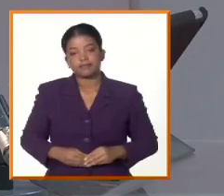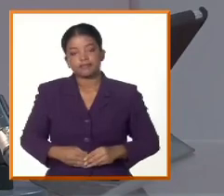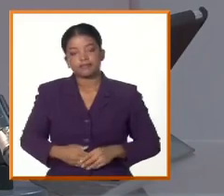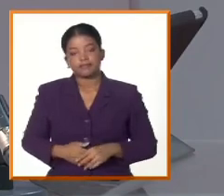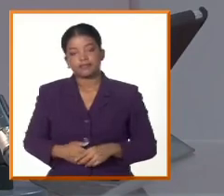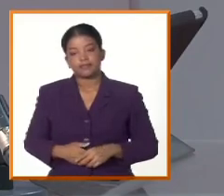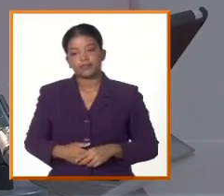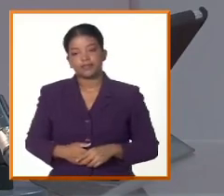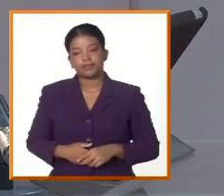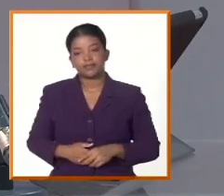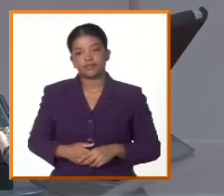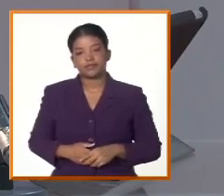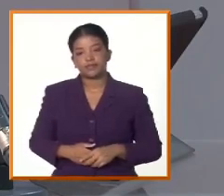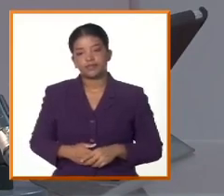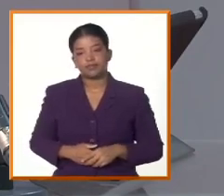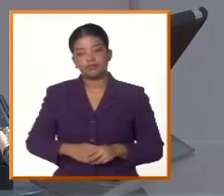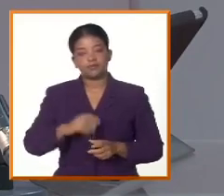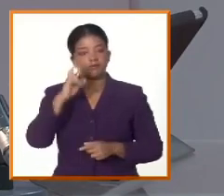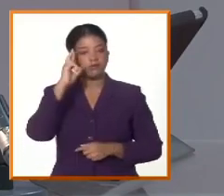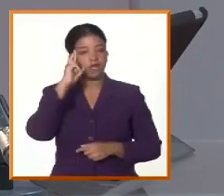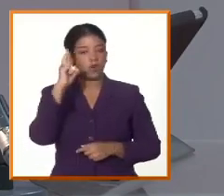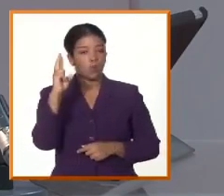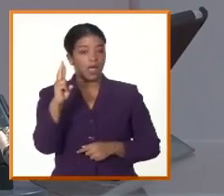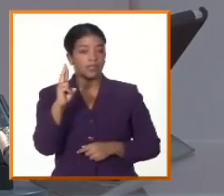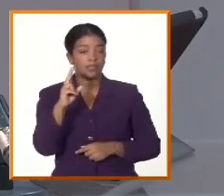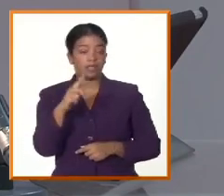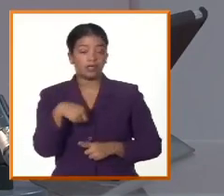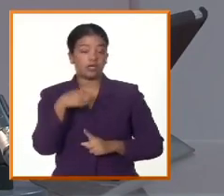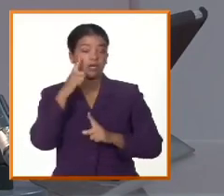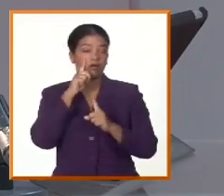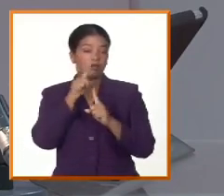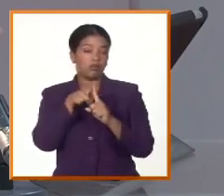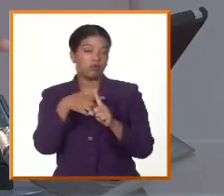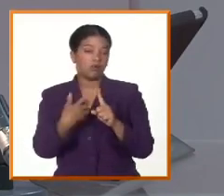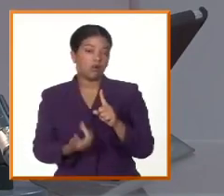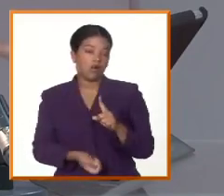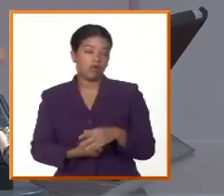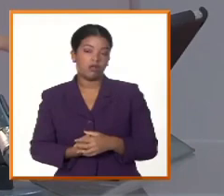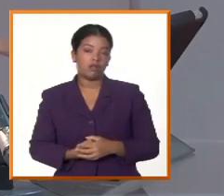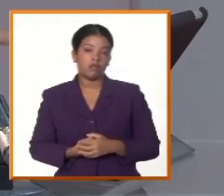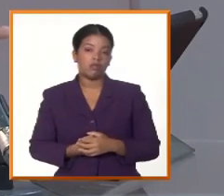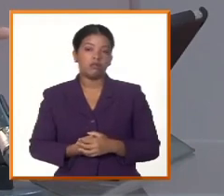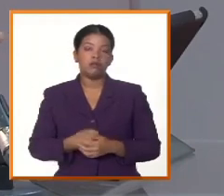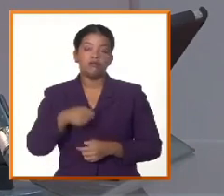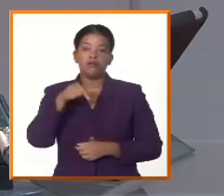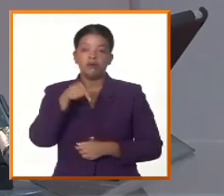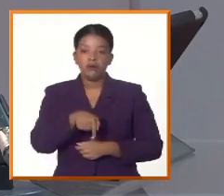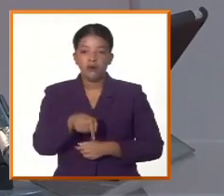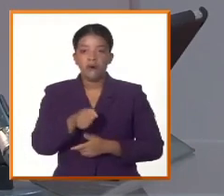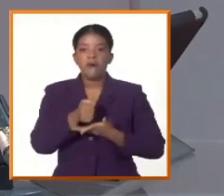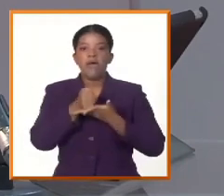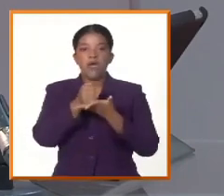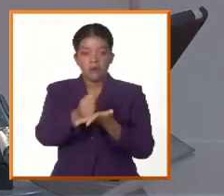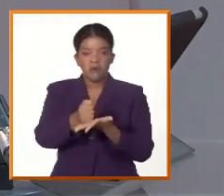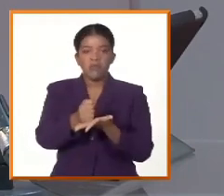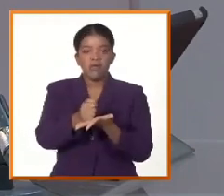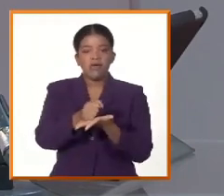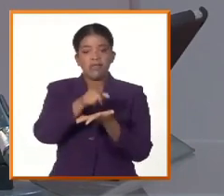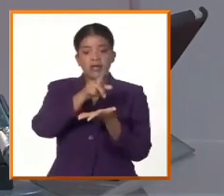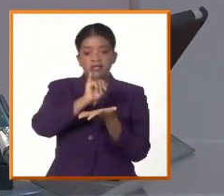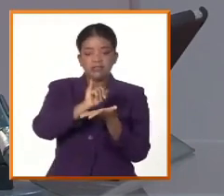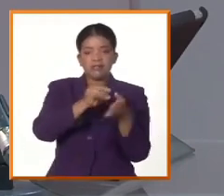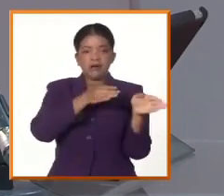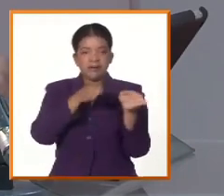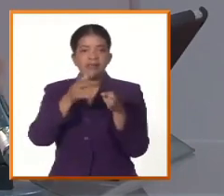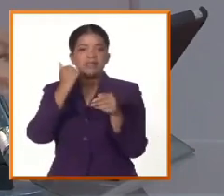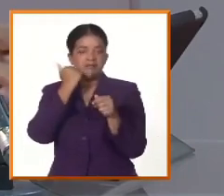recordar que esto es lo que trata el Instituto Hoy hay asesoramiento de más de estos 16 que se están ejecutando en